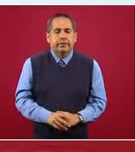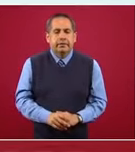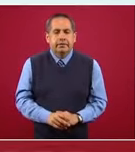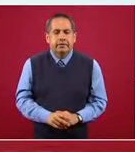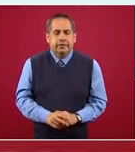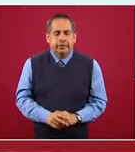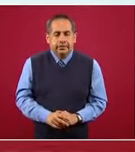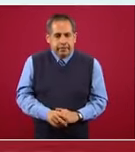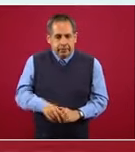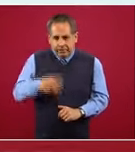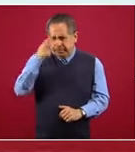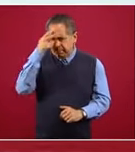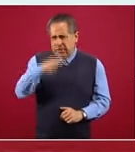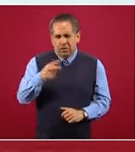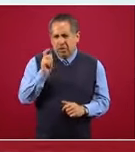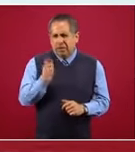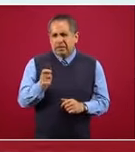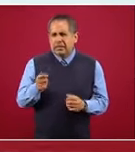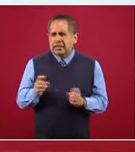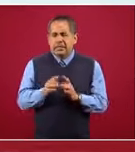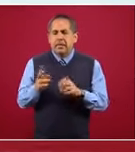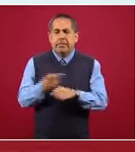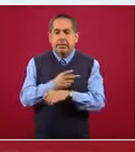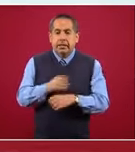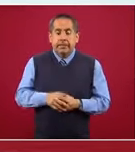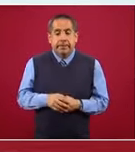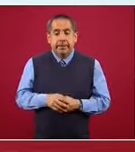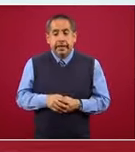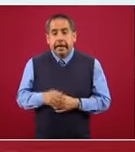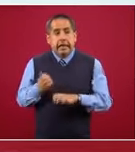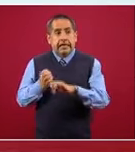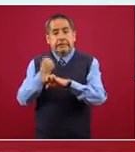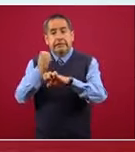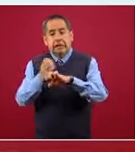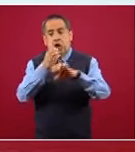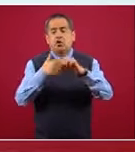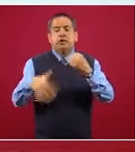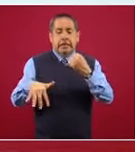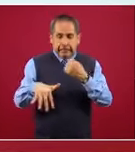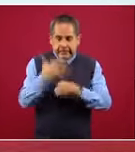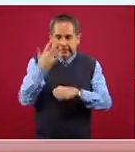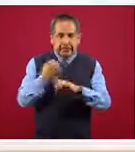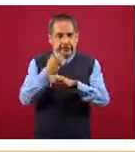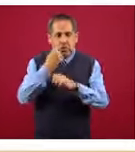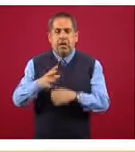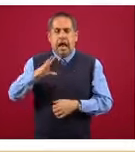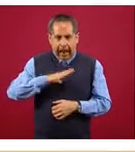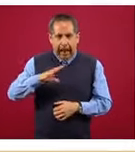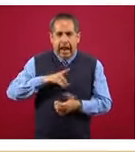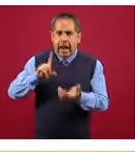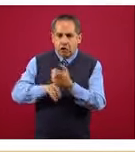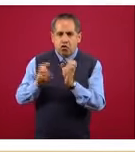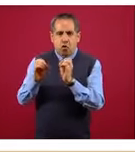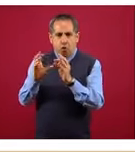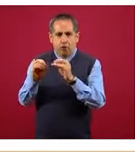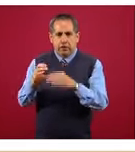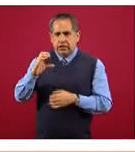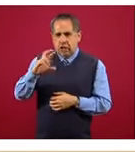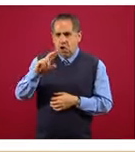Bueno, en México, ¿cómo estamos? En México tenemos 15 entidades federativas que tienen Centro Regulador de Urgencias